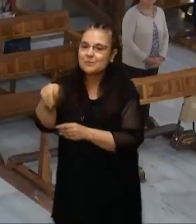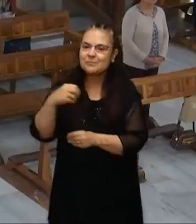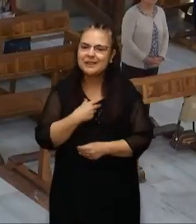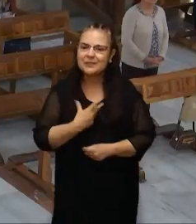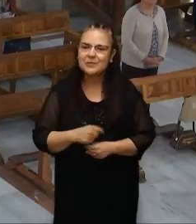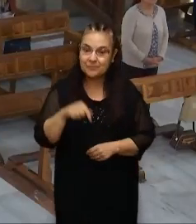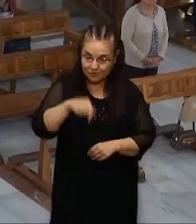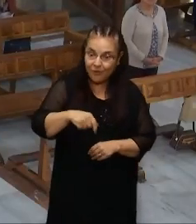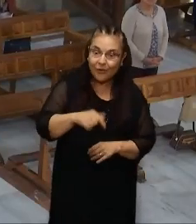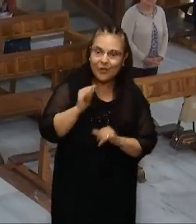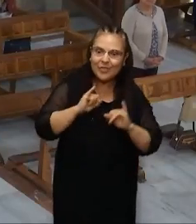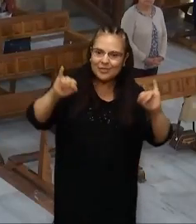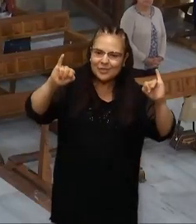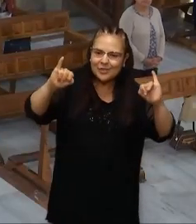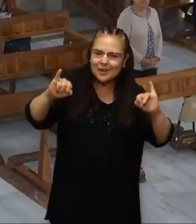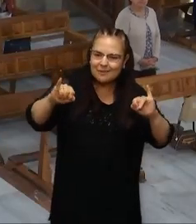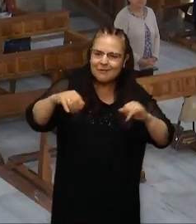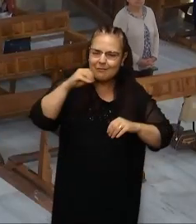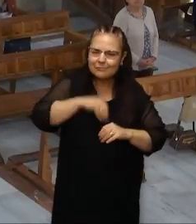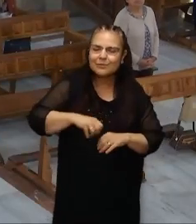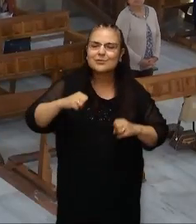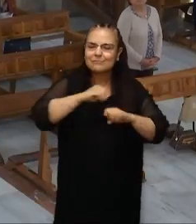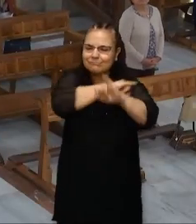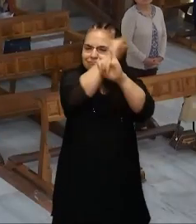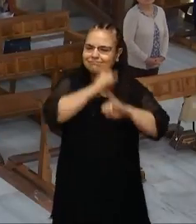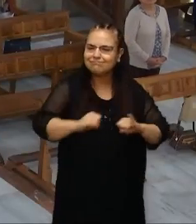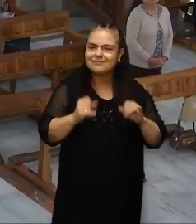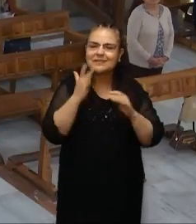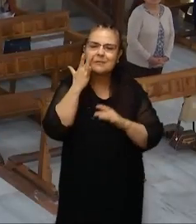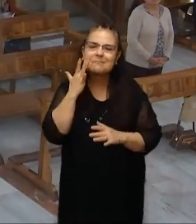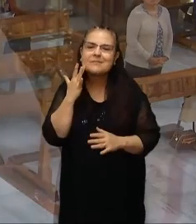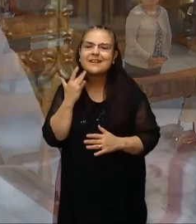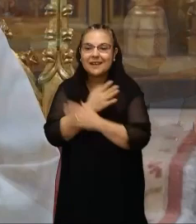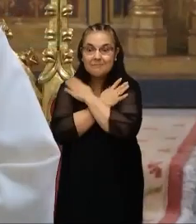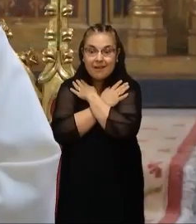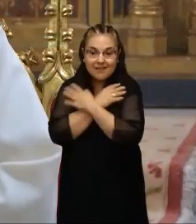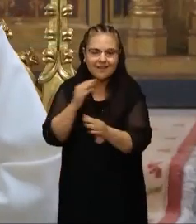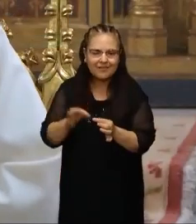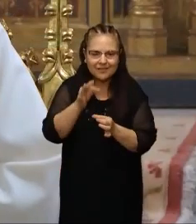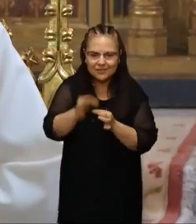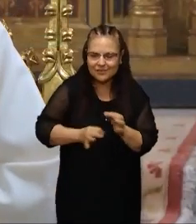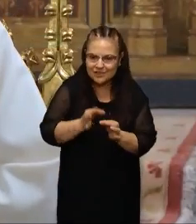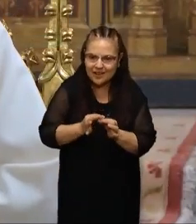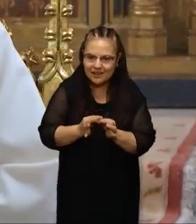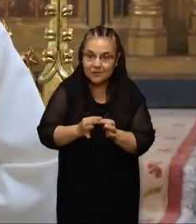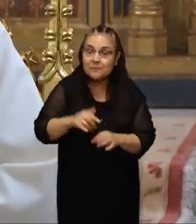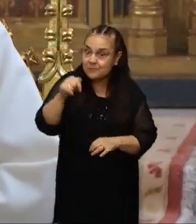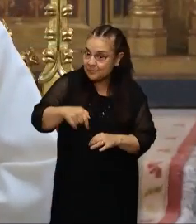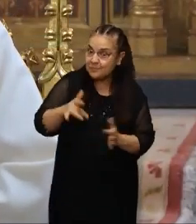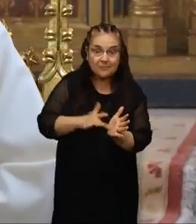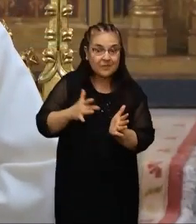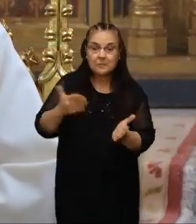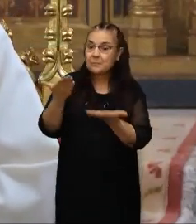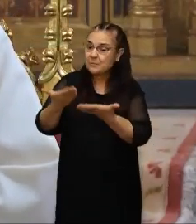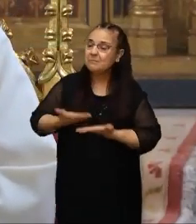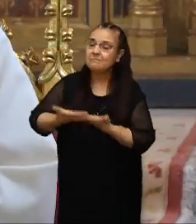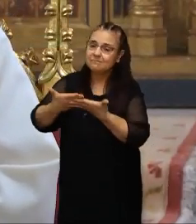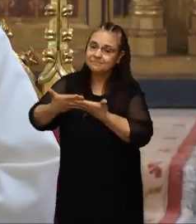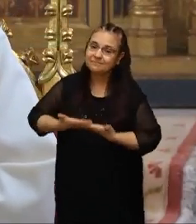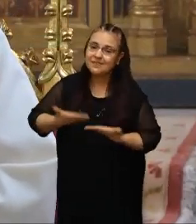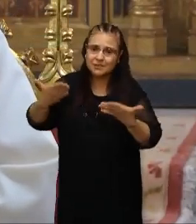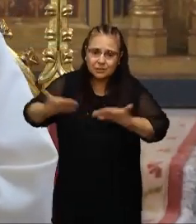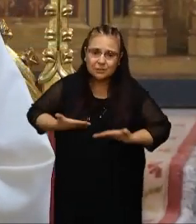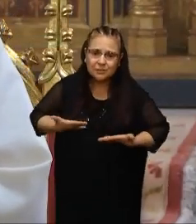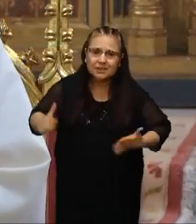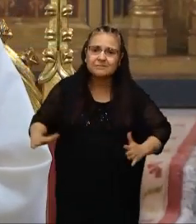Celebramos hoy la memoria de la Bienaventurada Virgen María del Rosario. En este día pedimos la ayuda de la Santa Madre